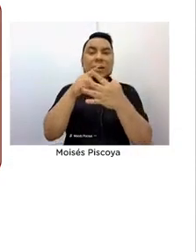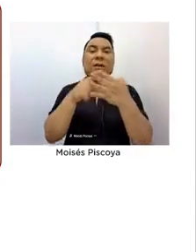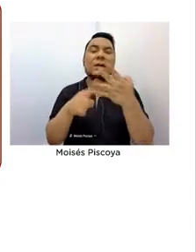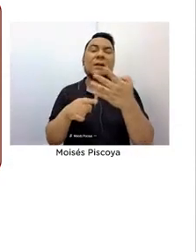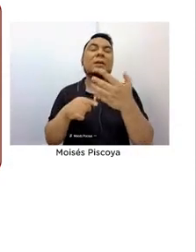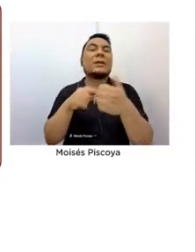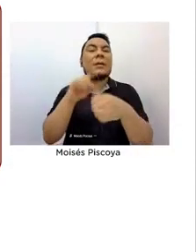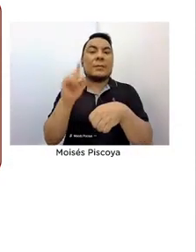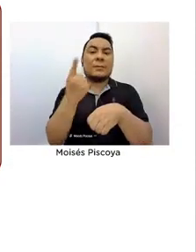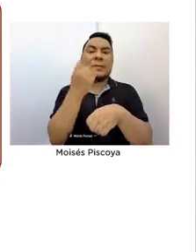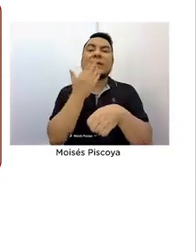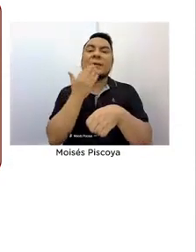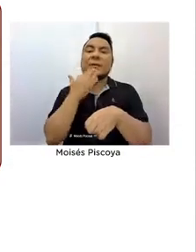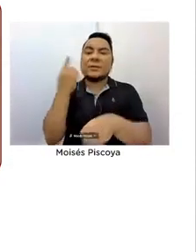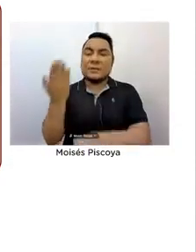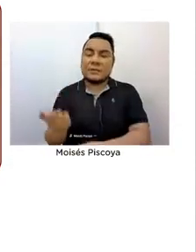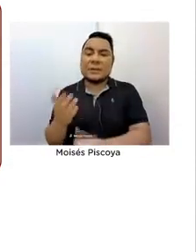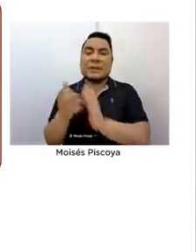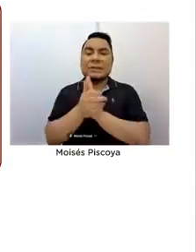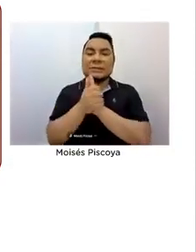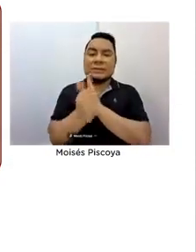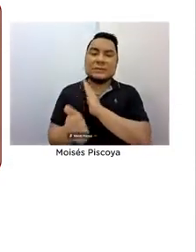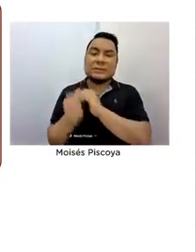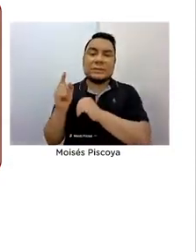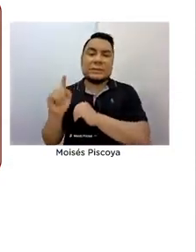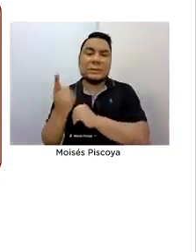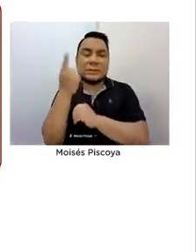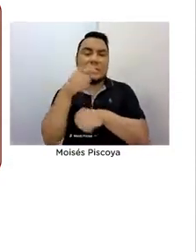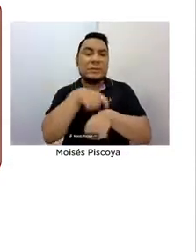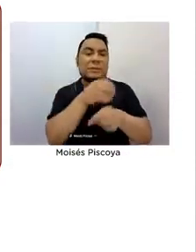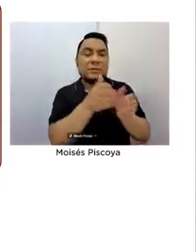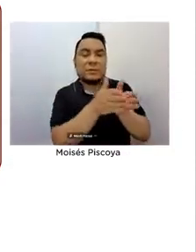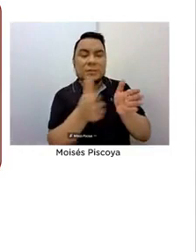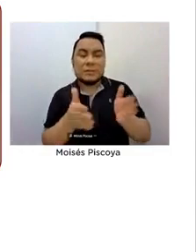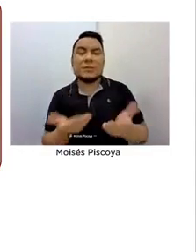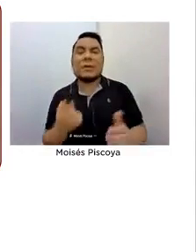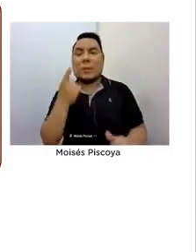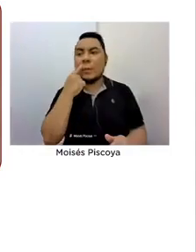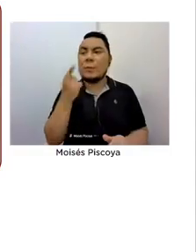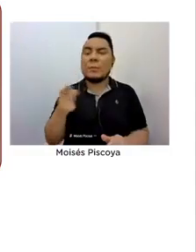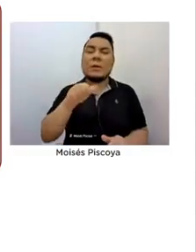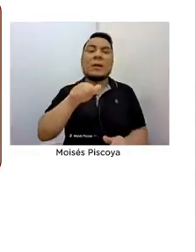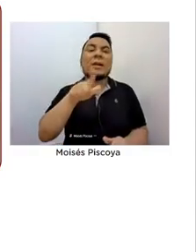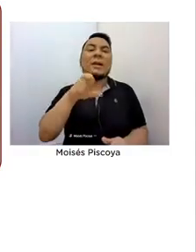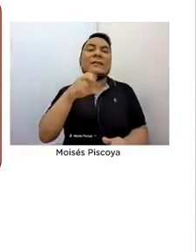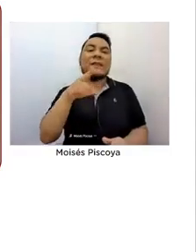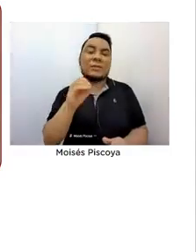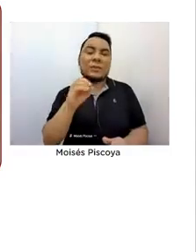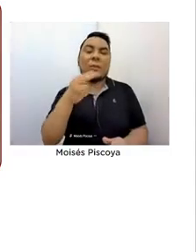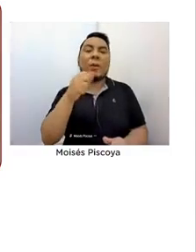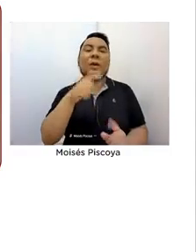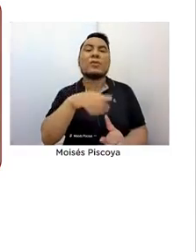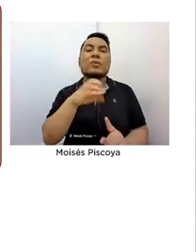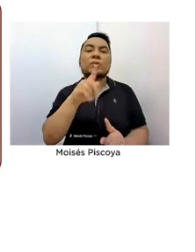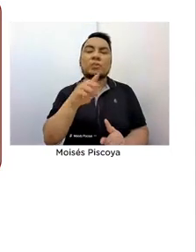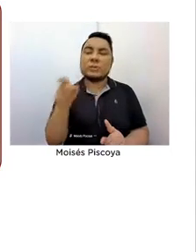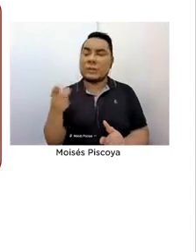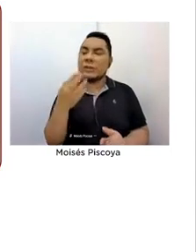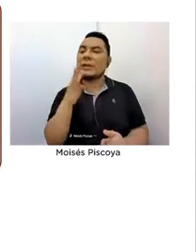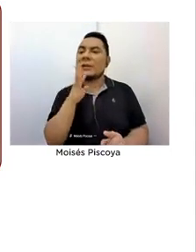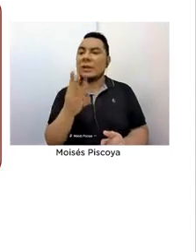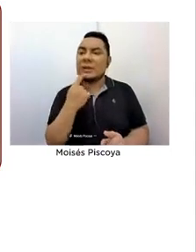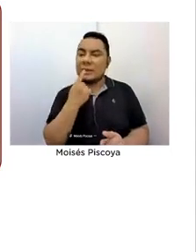estarán presentes nuestros expertos. En el primer bloque, el doctor Alberto Huacoto nos comentará cuál es la